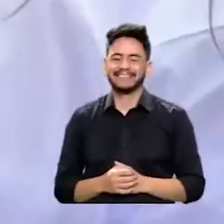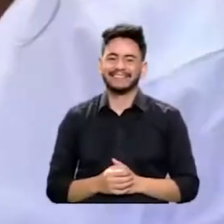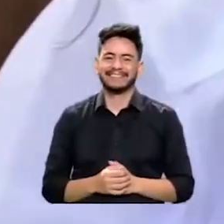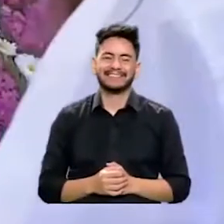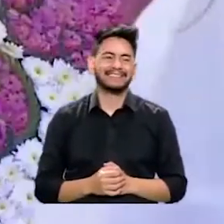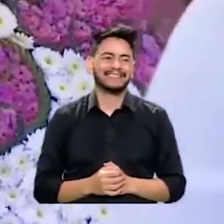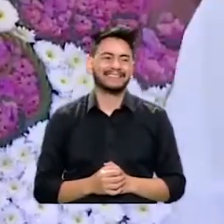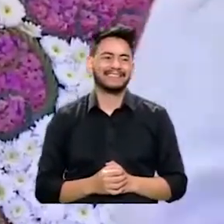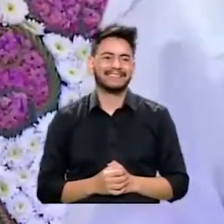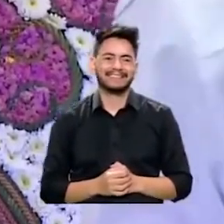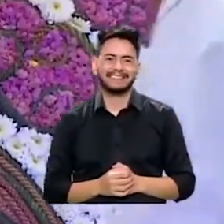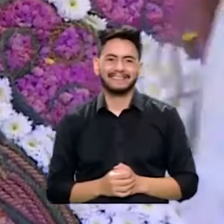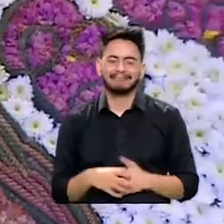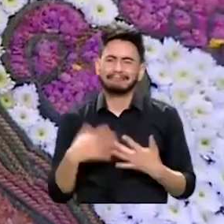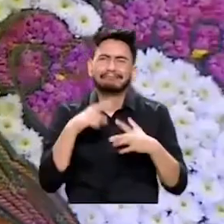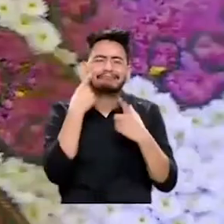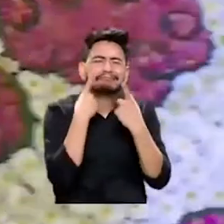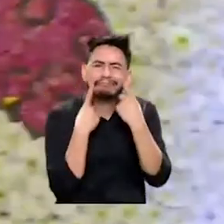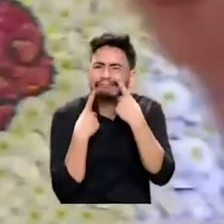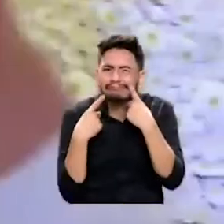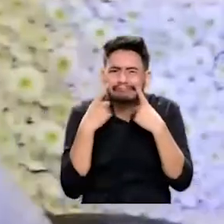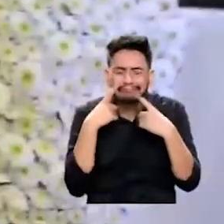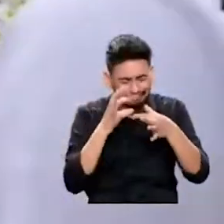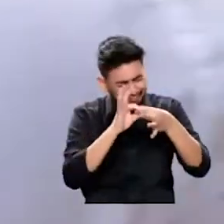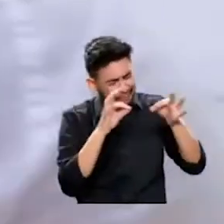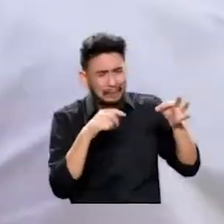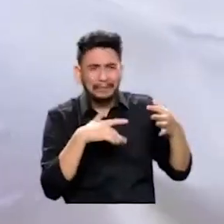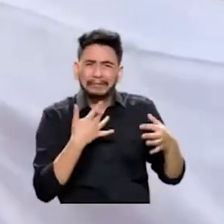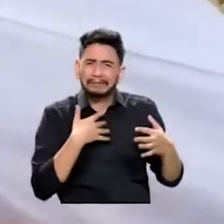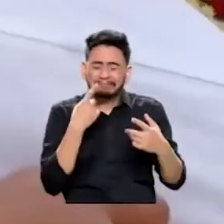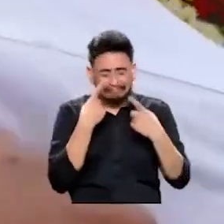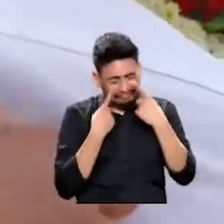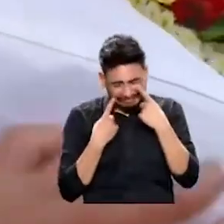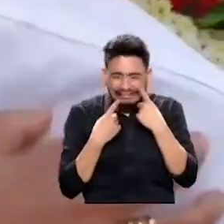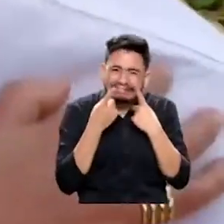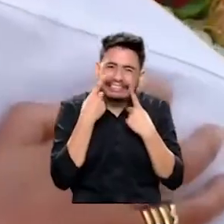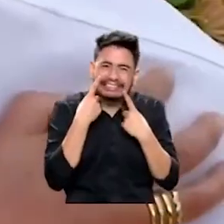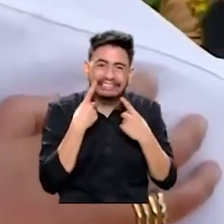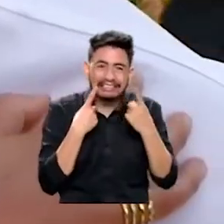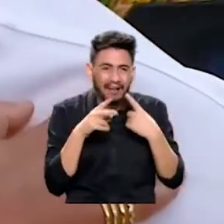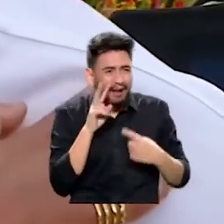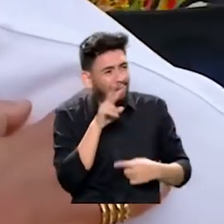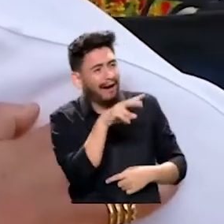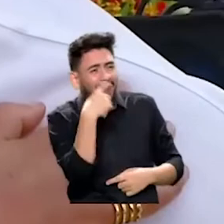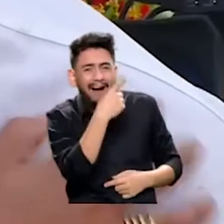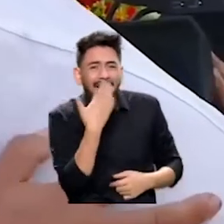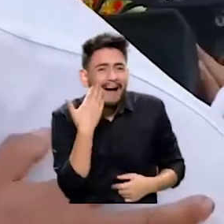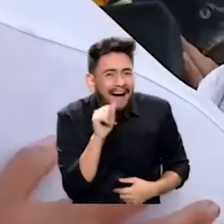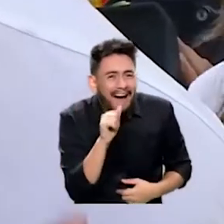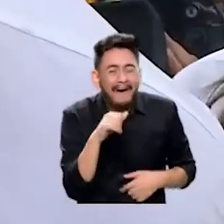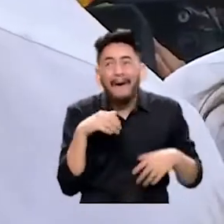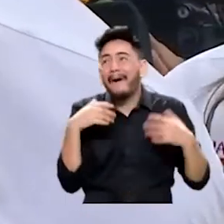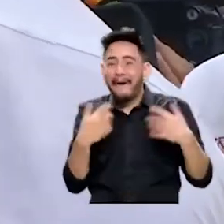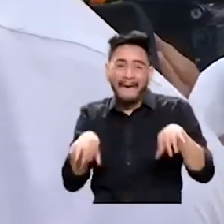Una lágrima brota en mis ojos, dice la canción de feria, y mire el rostro de Carmen Cecilia. Ese es el orgullo